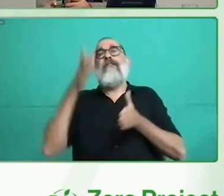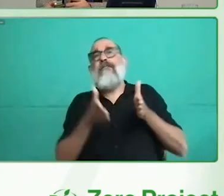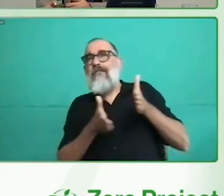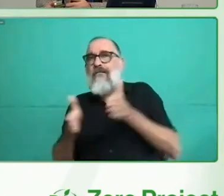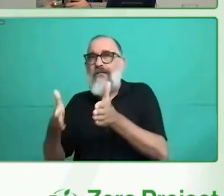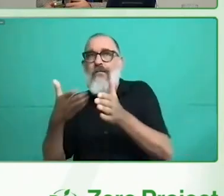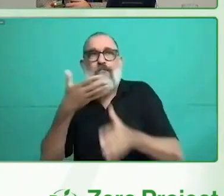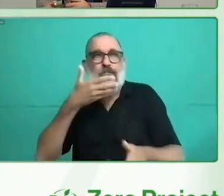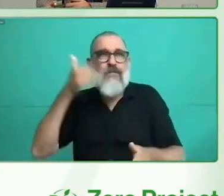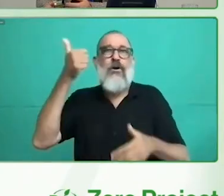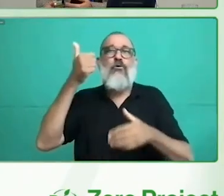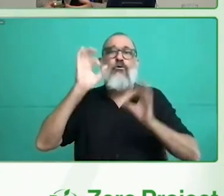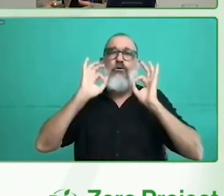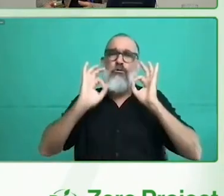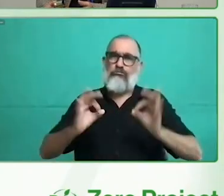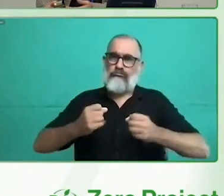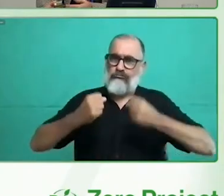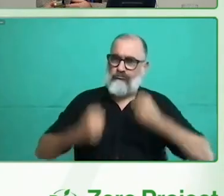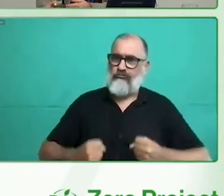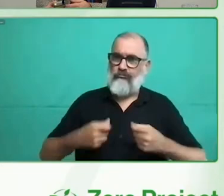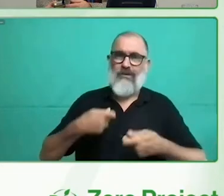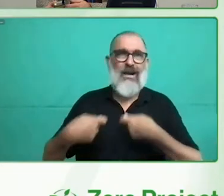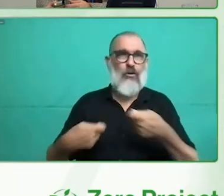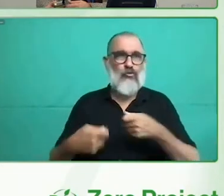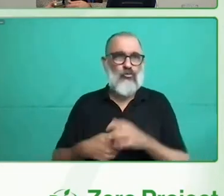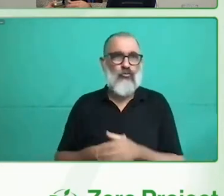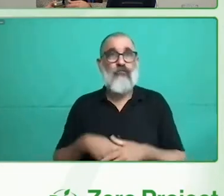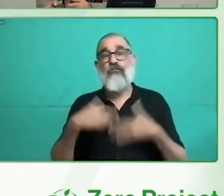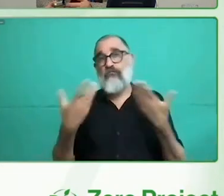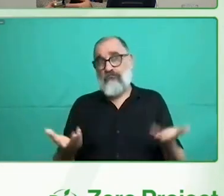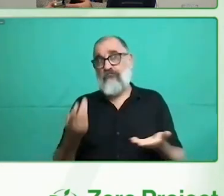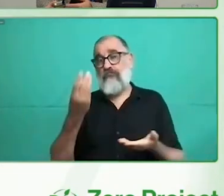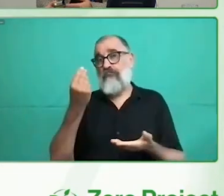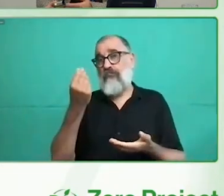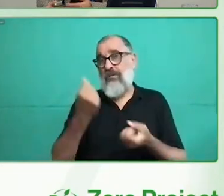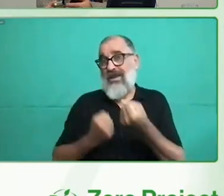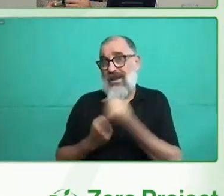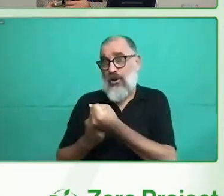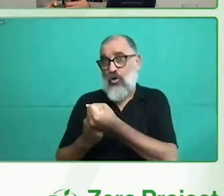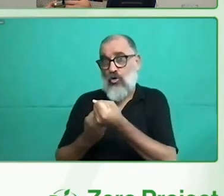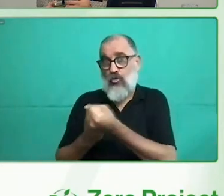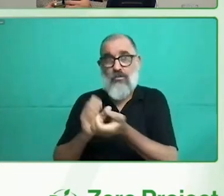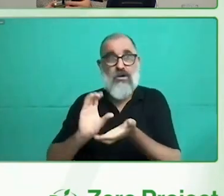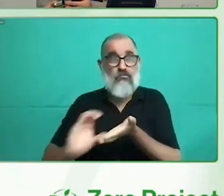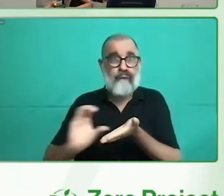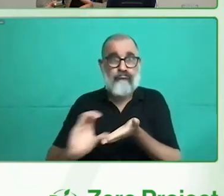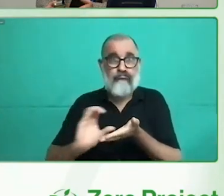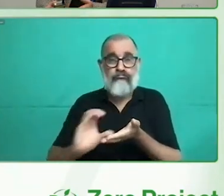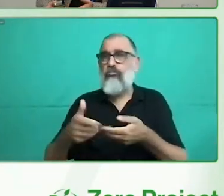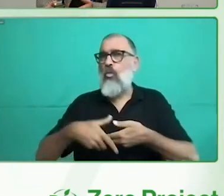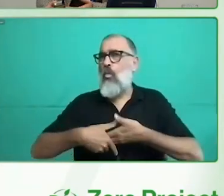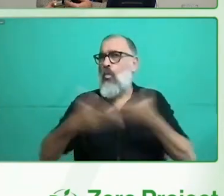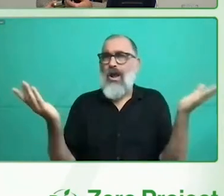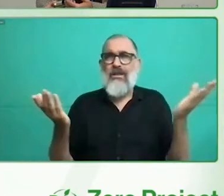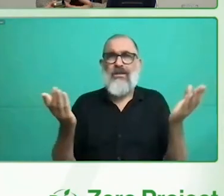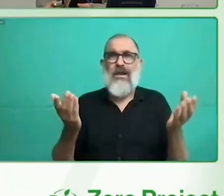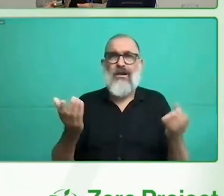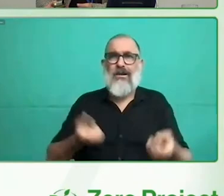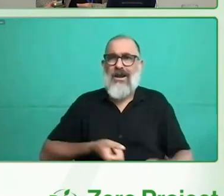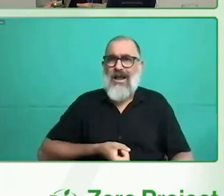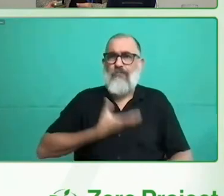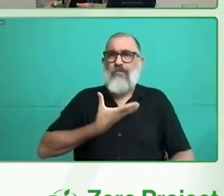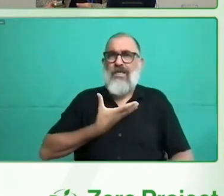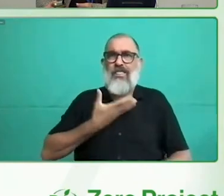es la situación sociolaboral del propio solicitante. Así, si el solicitante pertenece a un colectivo de discapacidad con